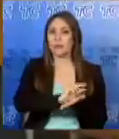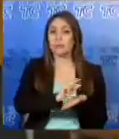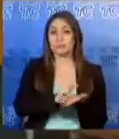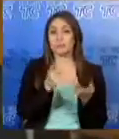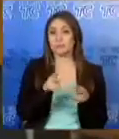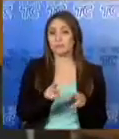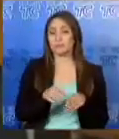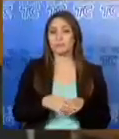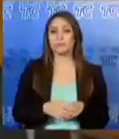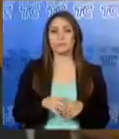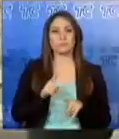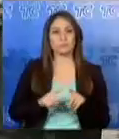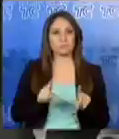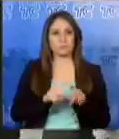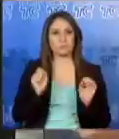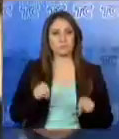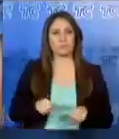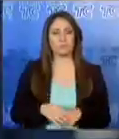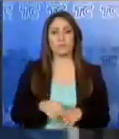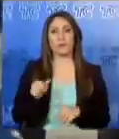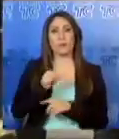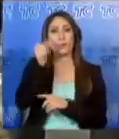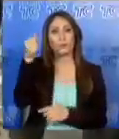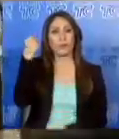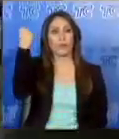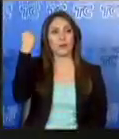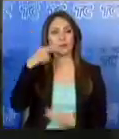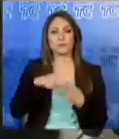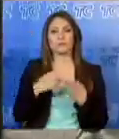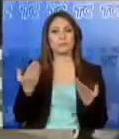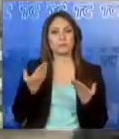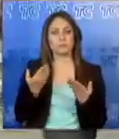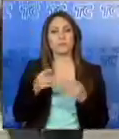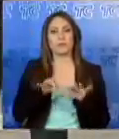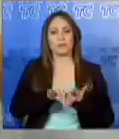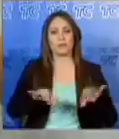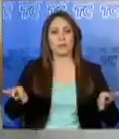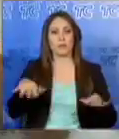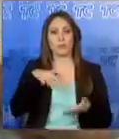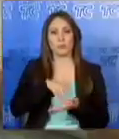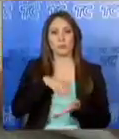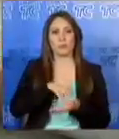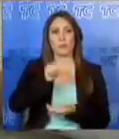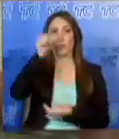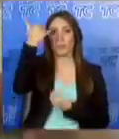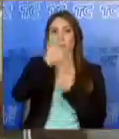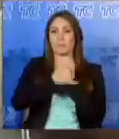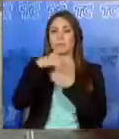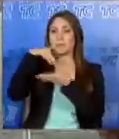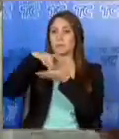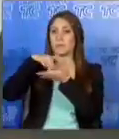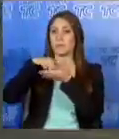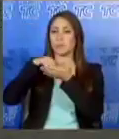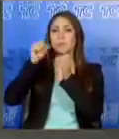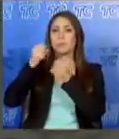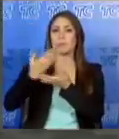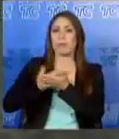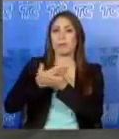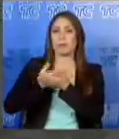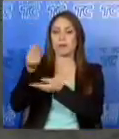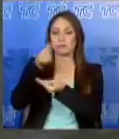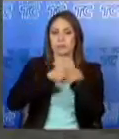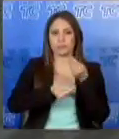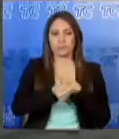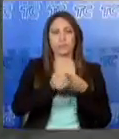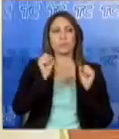con condiciones diferenciadas. Entre los otros derechos están la convalidación de títulos y estudios realizados en el extranjero, homologación de documentos que permitan